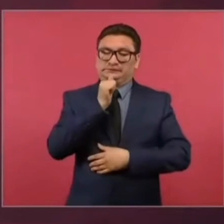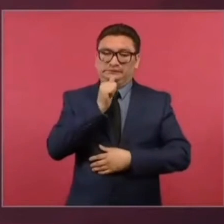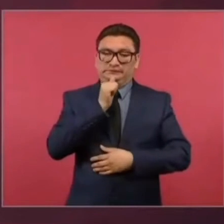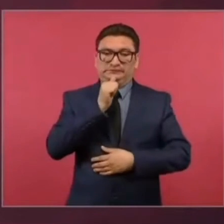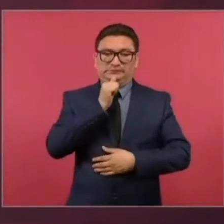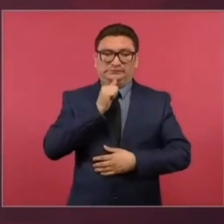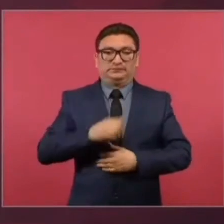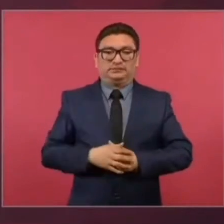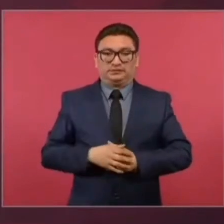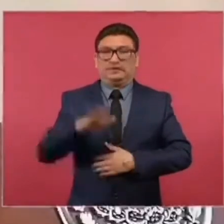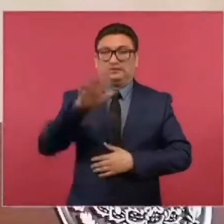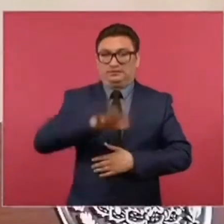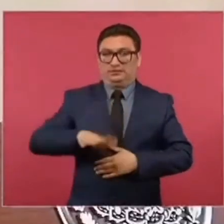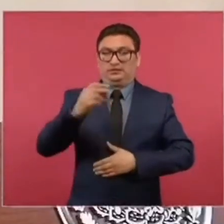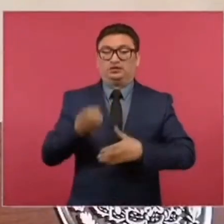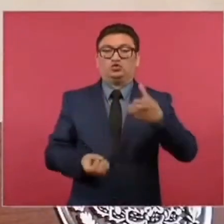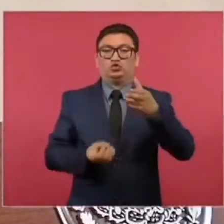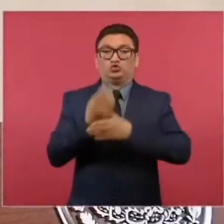en Nuevo León.